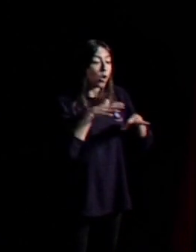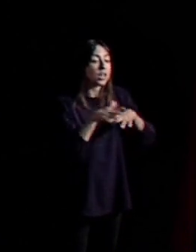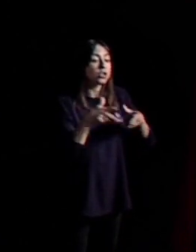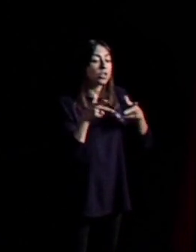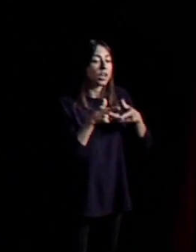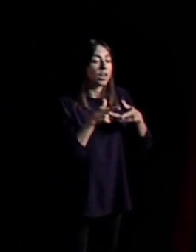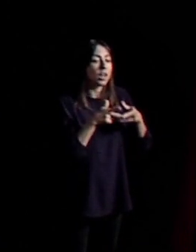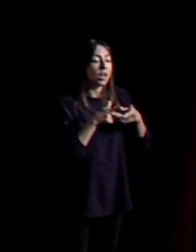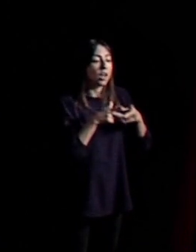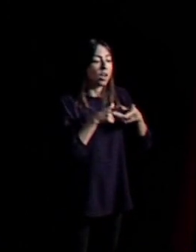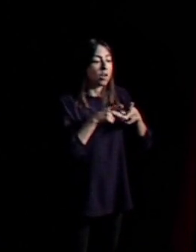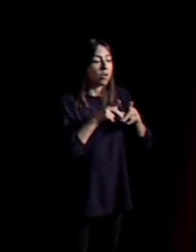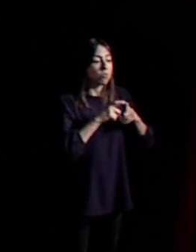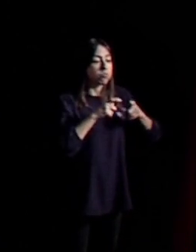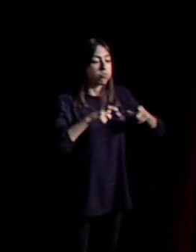han subido un